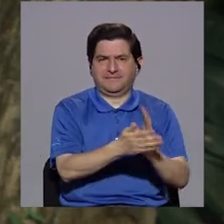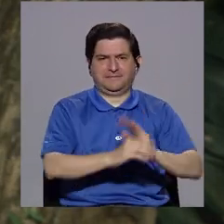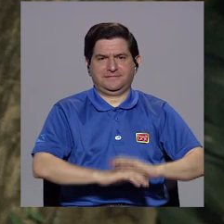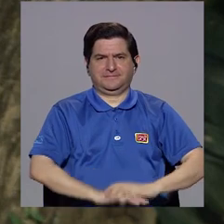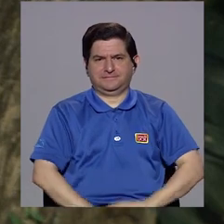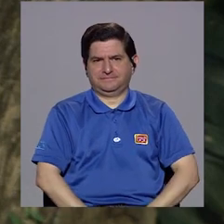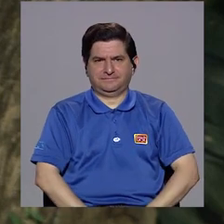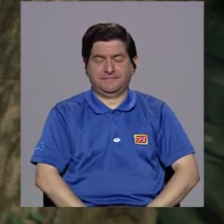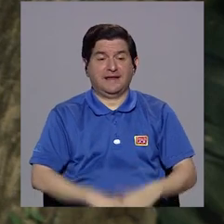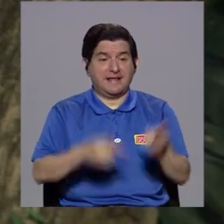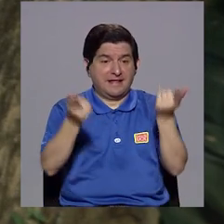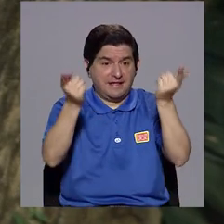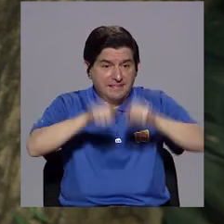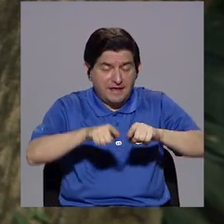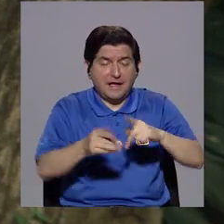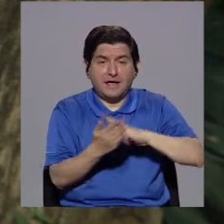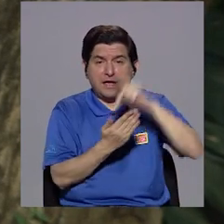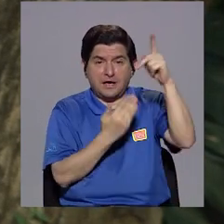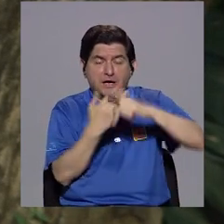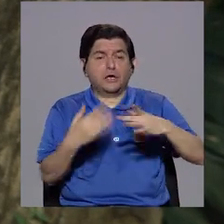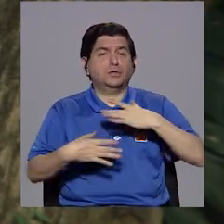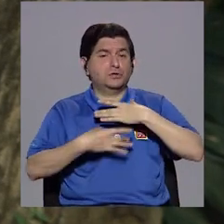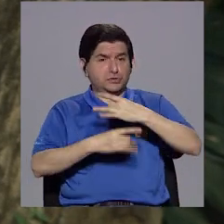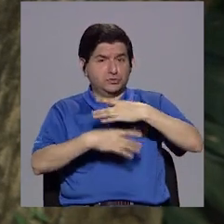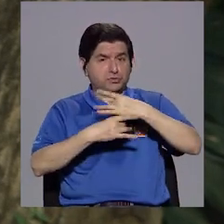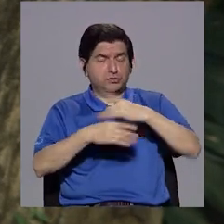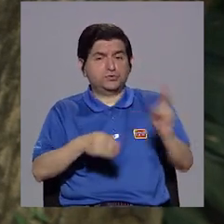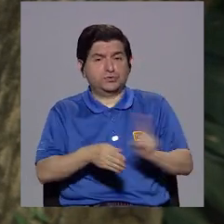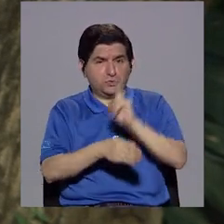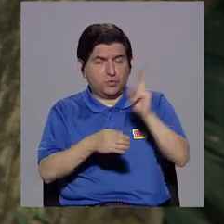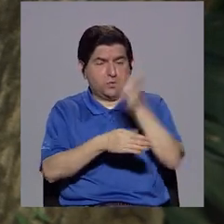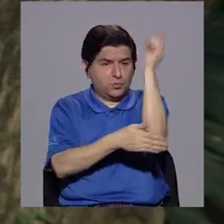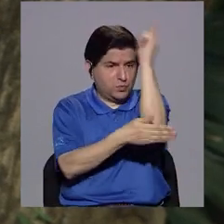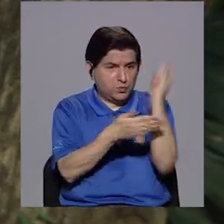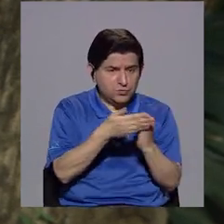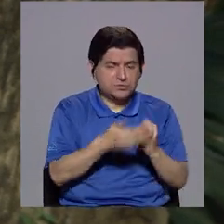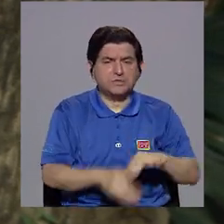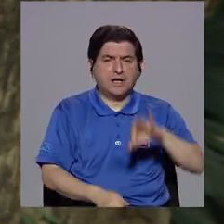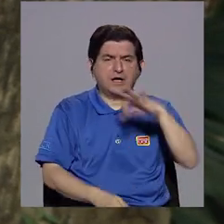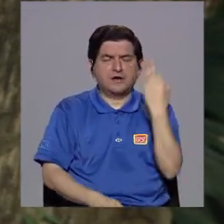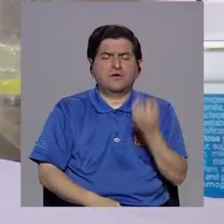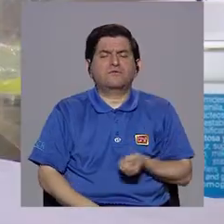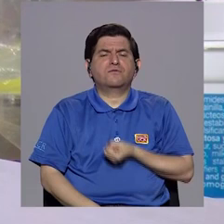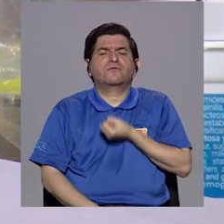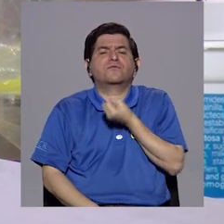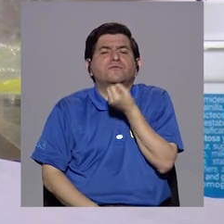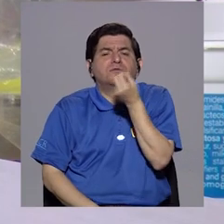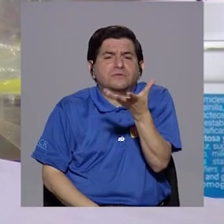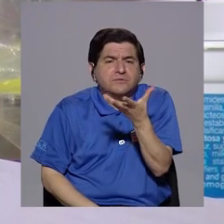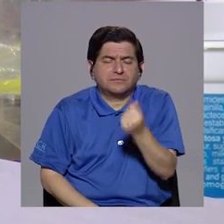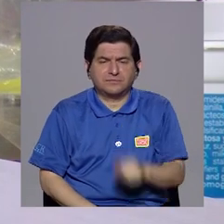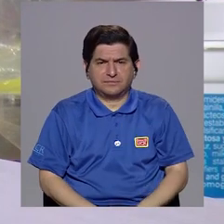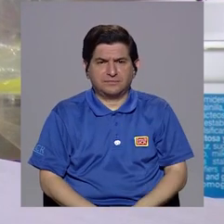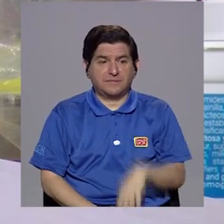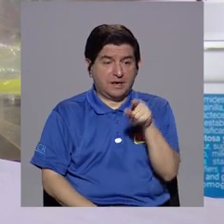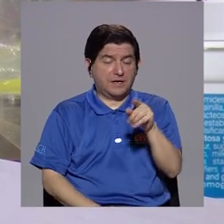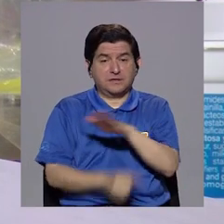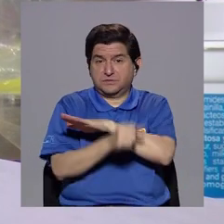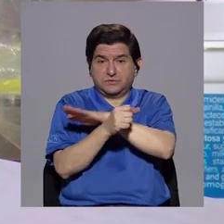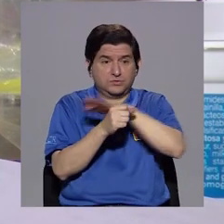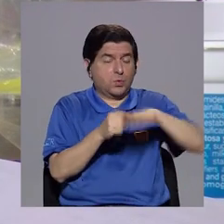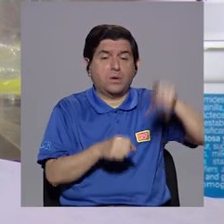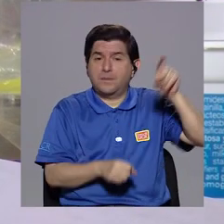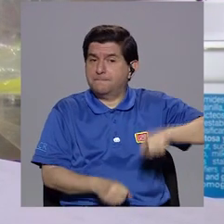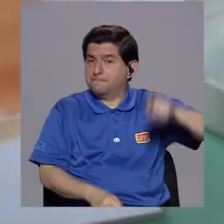arte. De hecho, hay programas interesantísimos en donde se utiliza el arte no solo como un medio de expresión, que